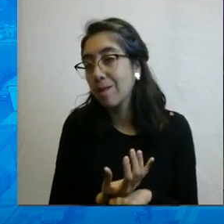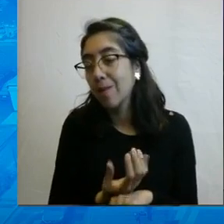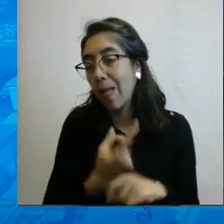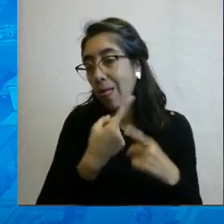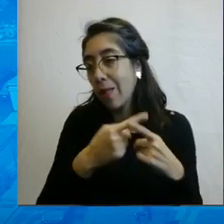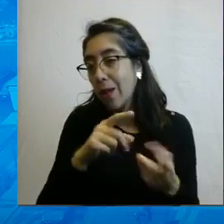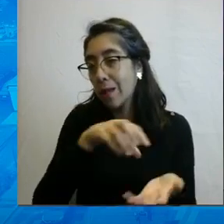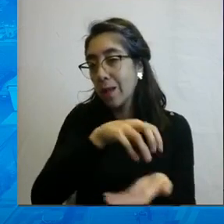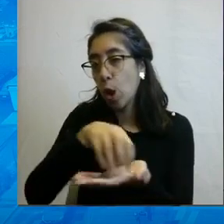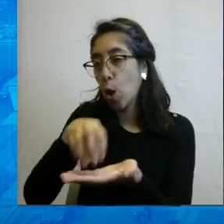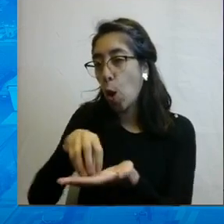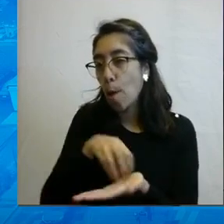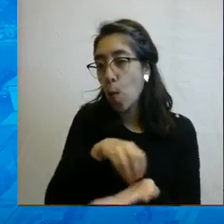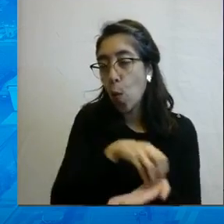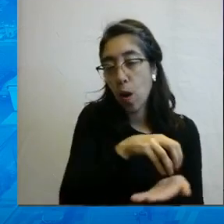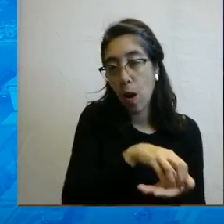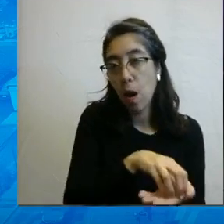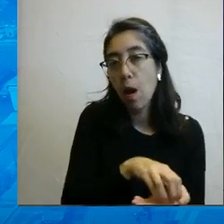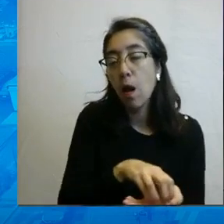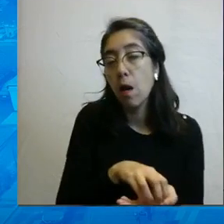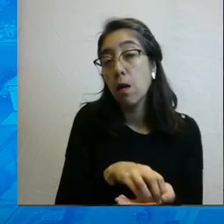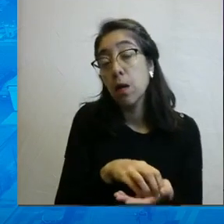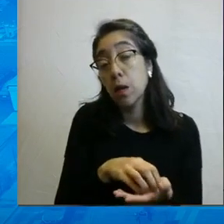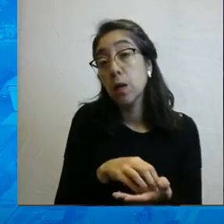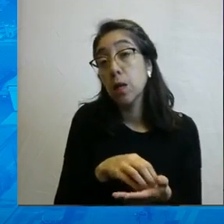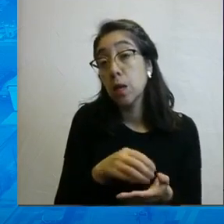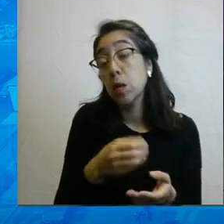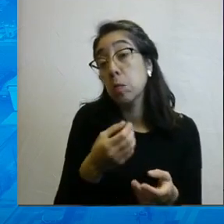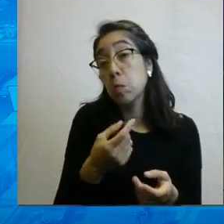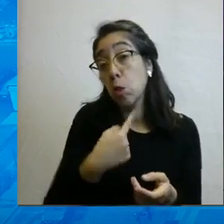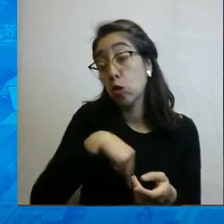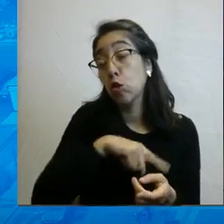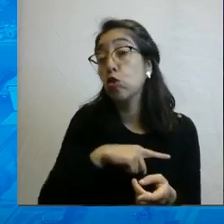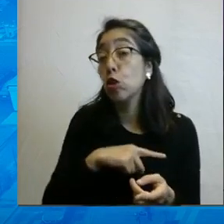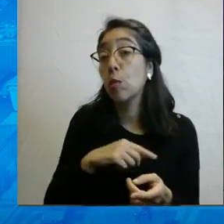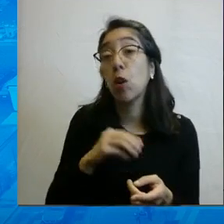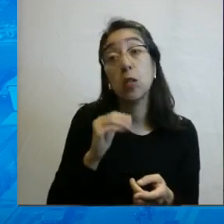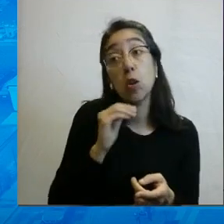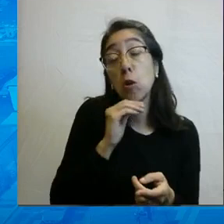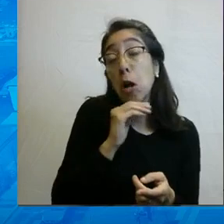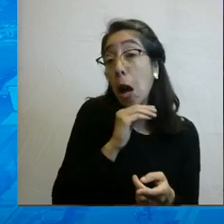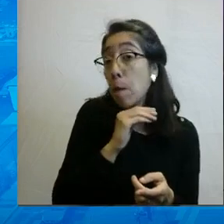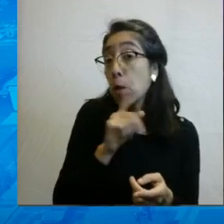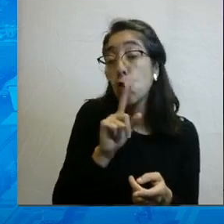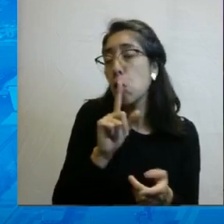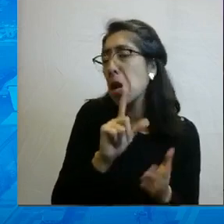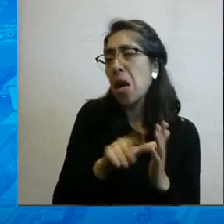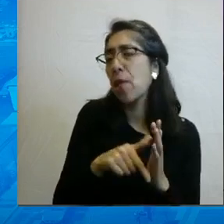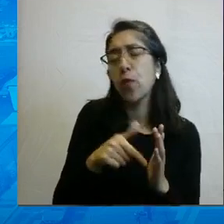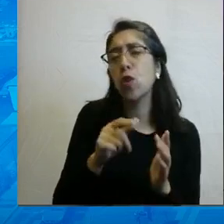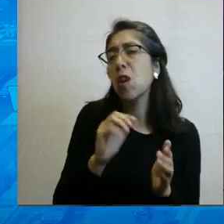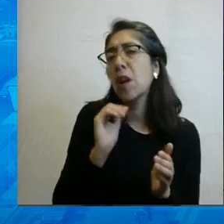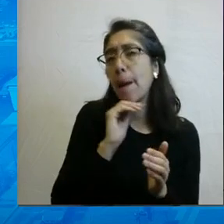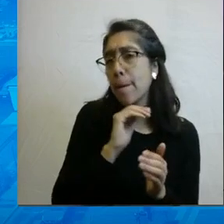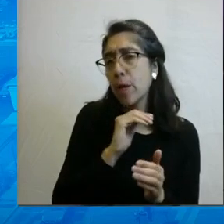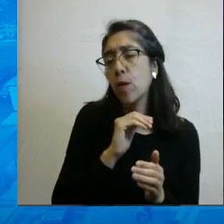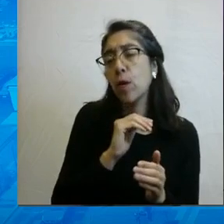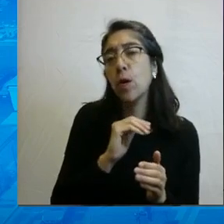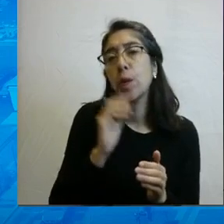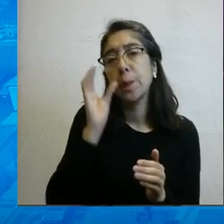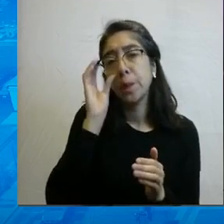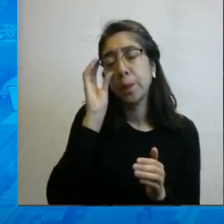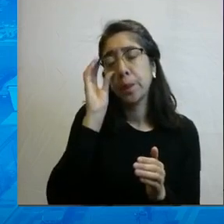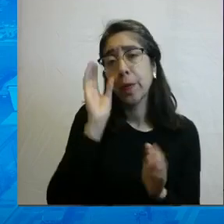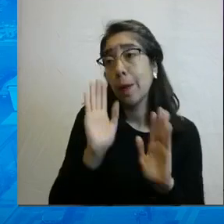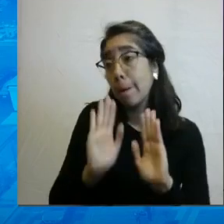hay un procedimiento para poder abordarlo y que es un procedimiento relativamente rápido, no es un procedimiento tan lento, por tanto esperamos que una vez